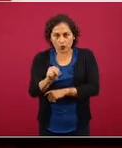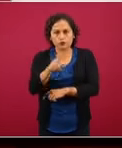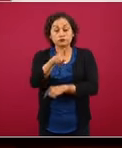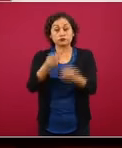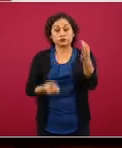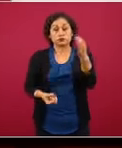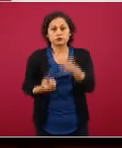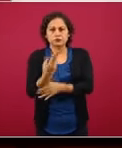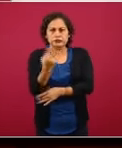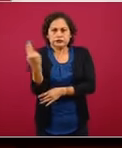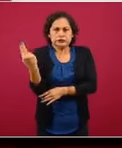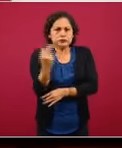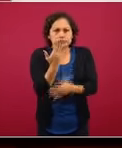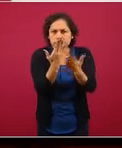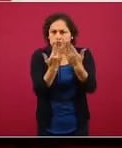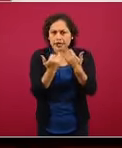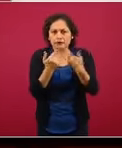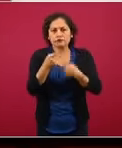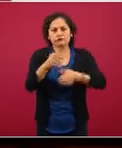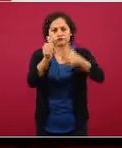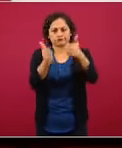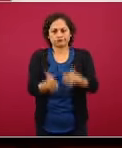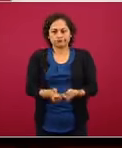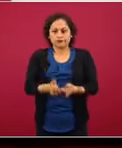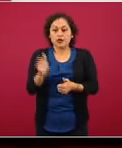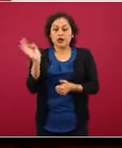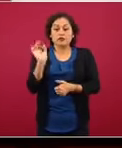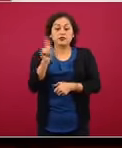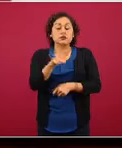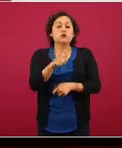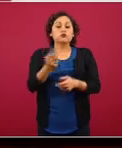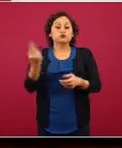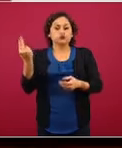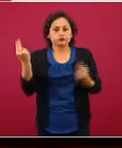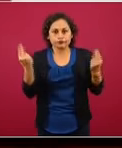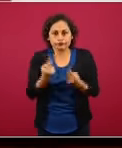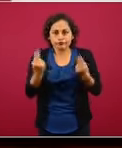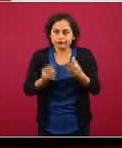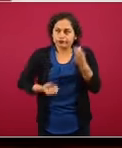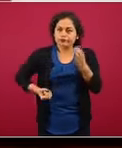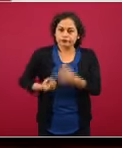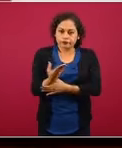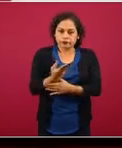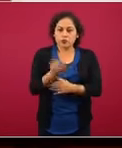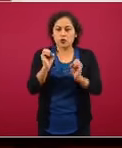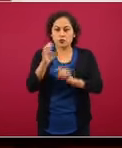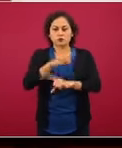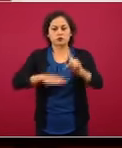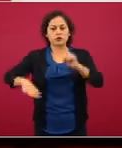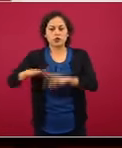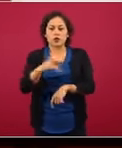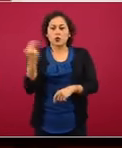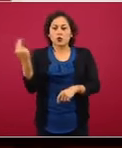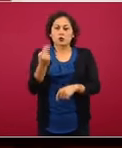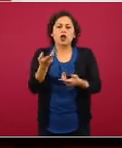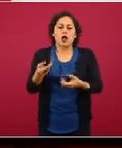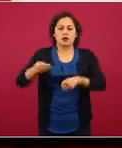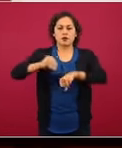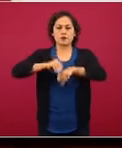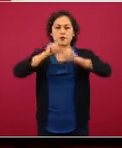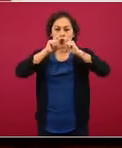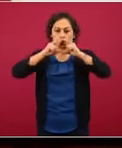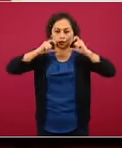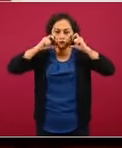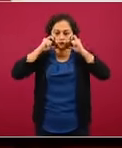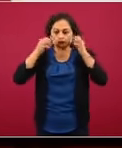es estrictamente necesario, si es estrictamente necesario y las condiciones así lo requieren, utilizar el cubrebocas y